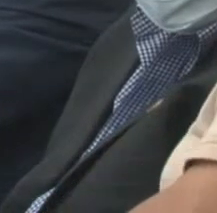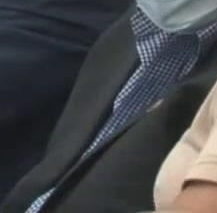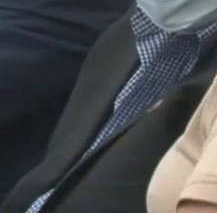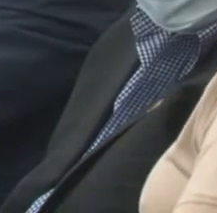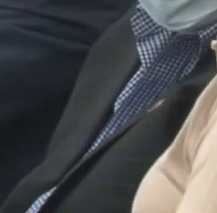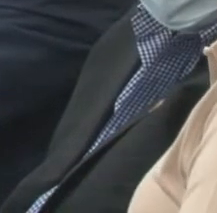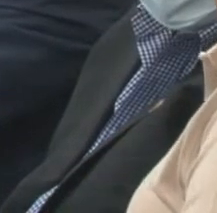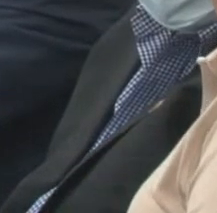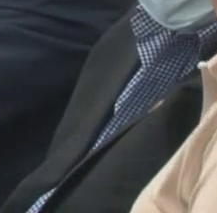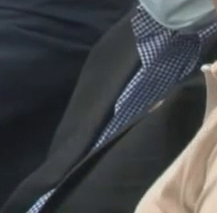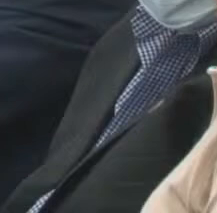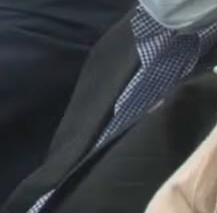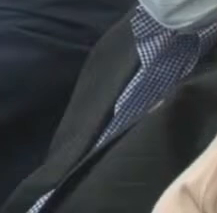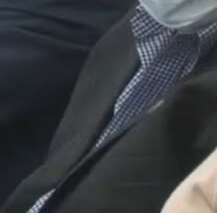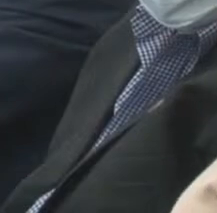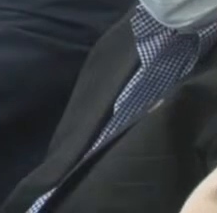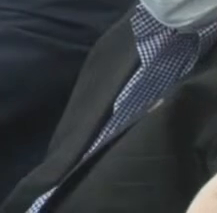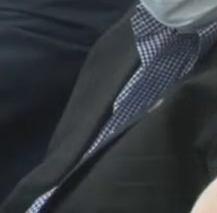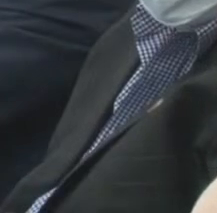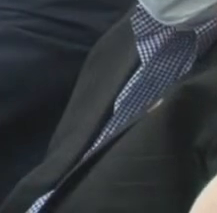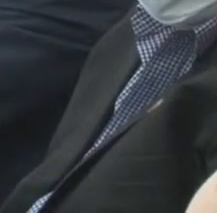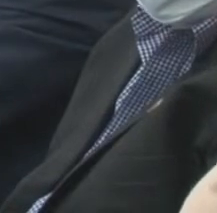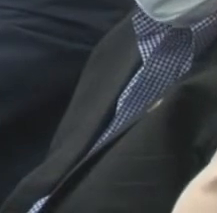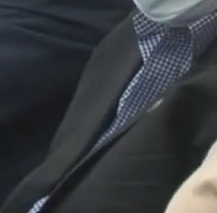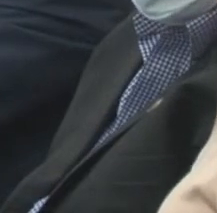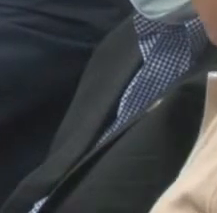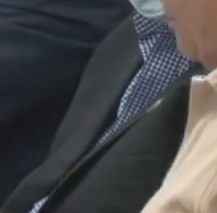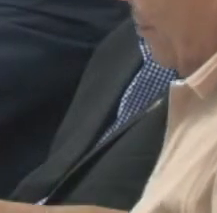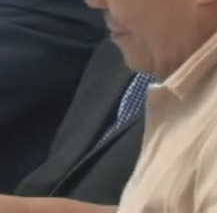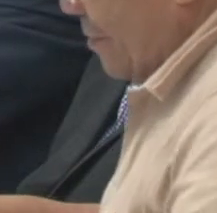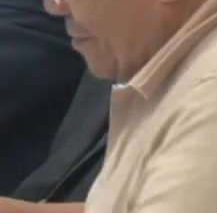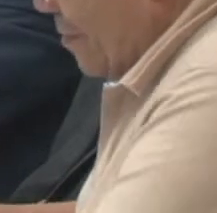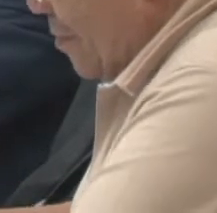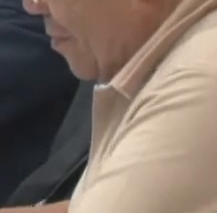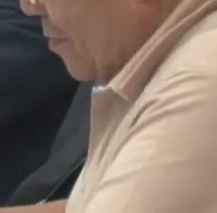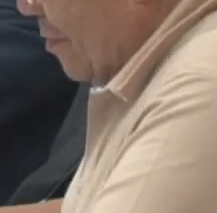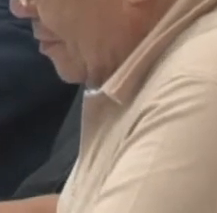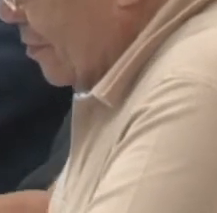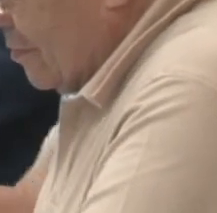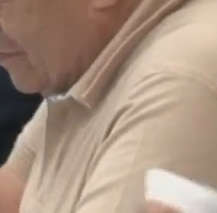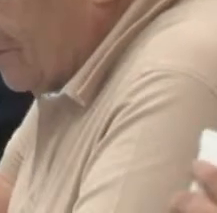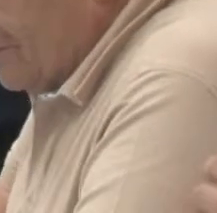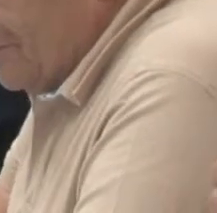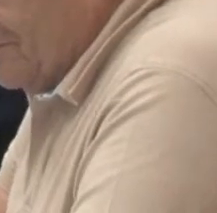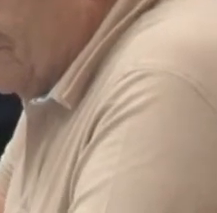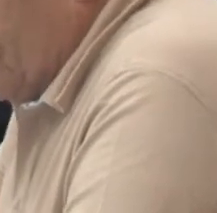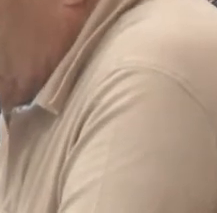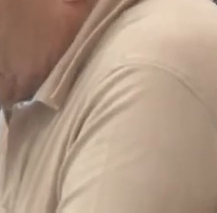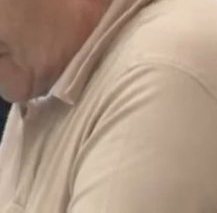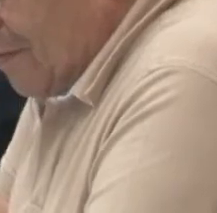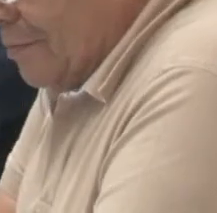ella, va a declarar el policía o va a declarar el investigador en